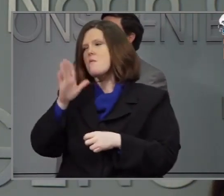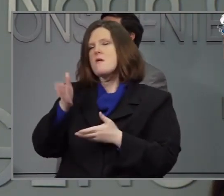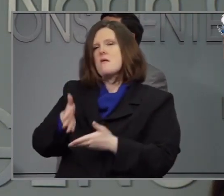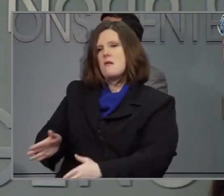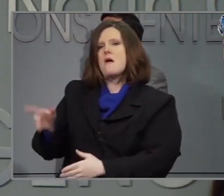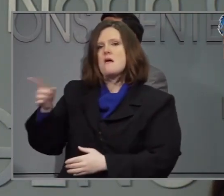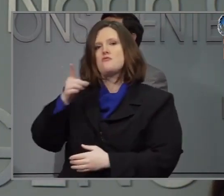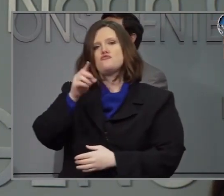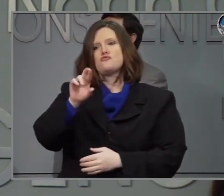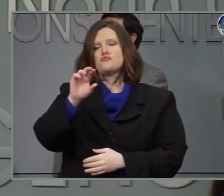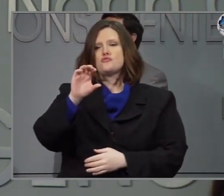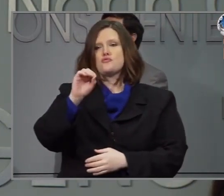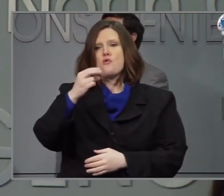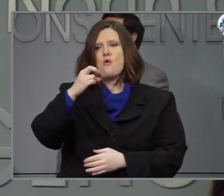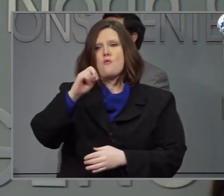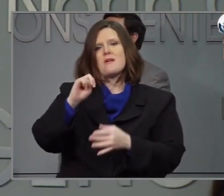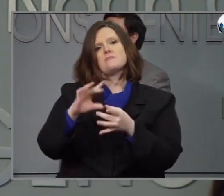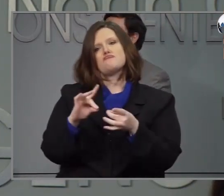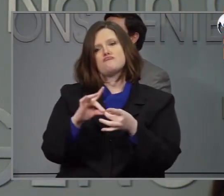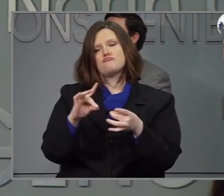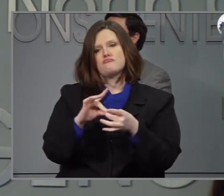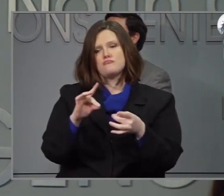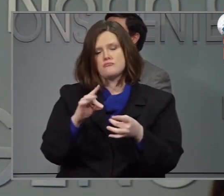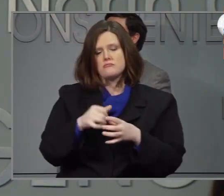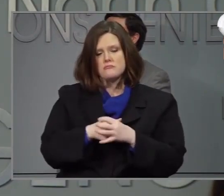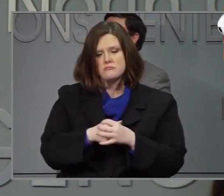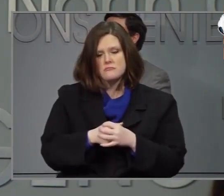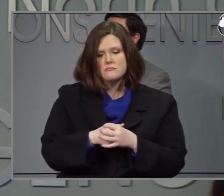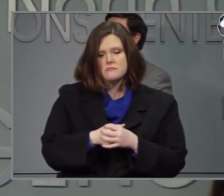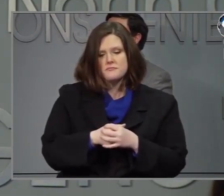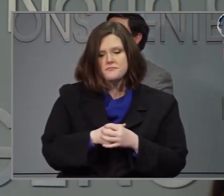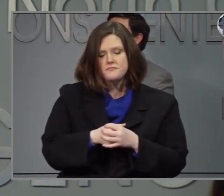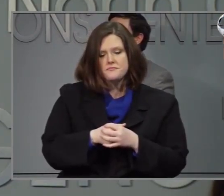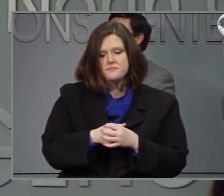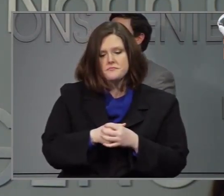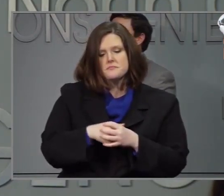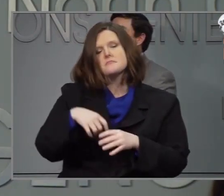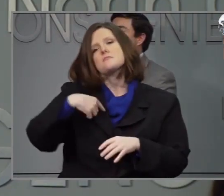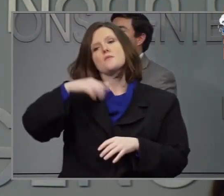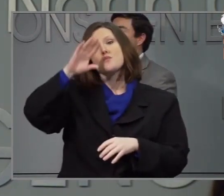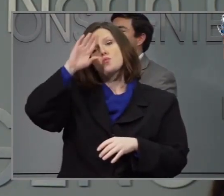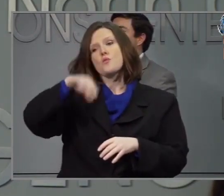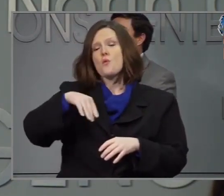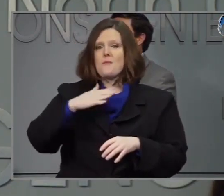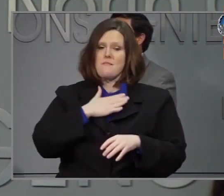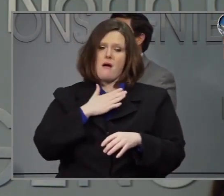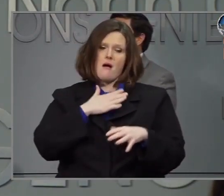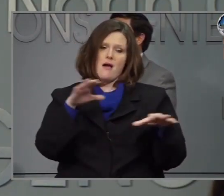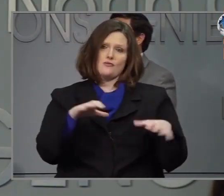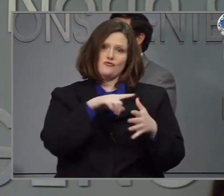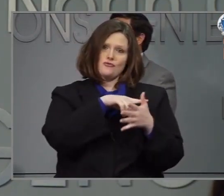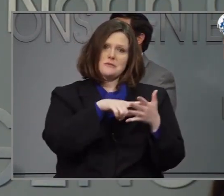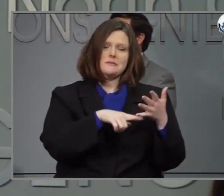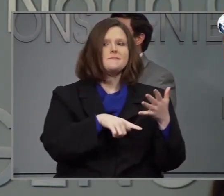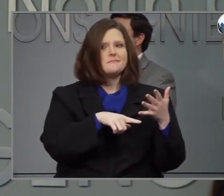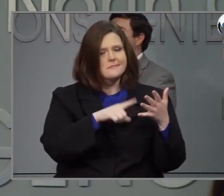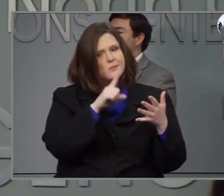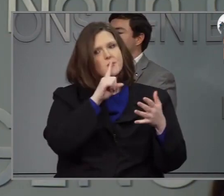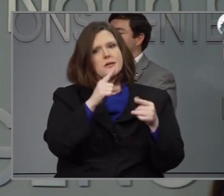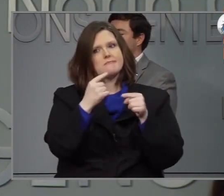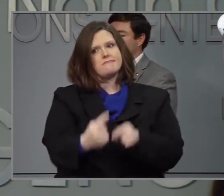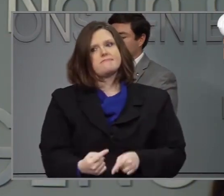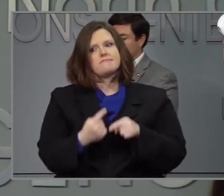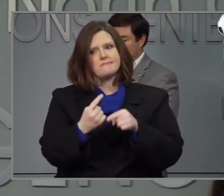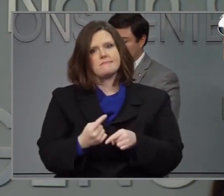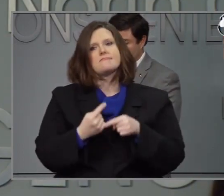y los que tienen enfermedades subyacentes son los de alto riesgo yo sé que estas medidas causan